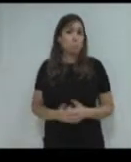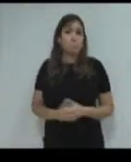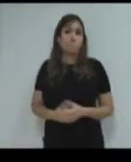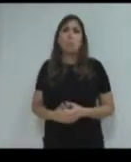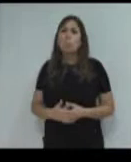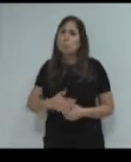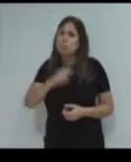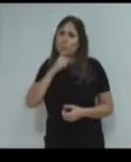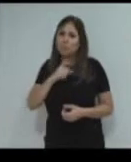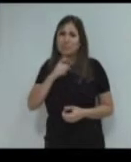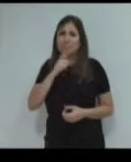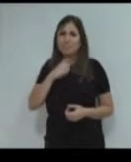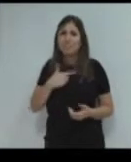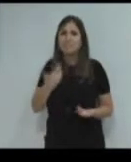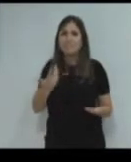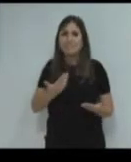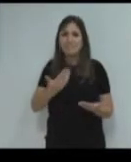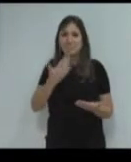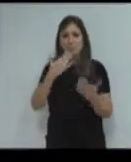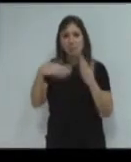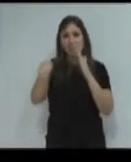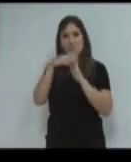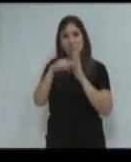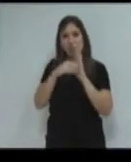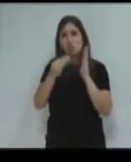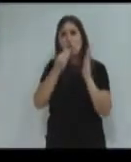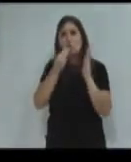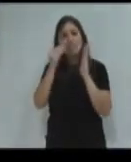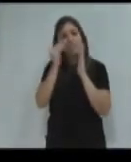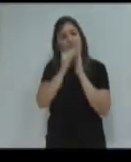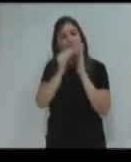difícil lo veo para encontrar cartas en braille.